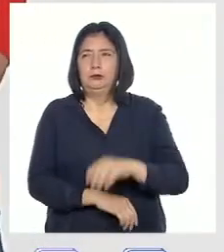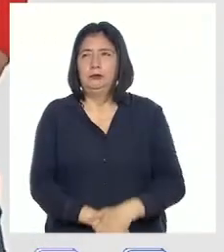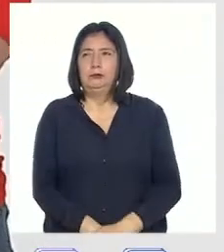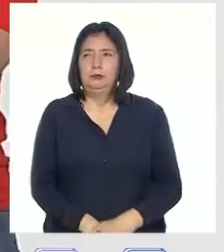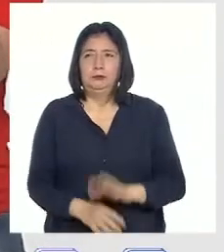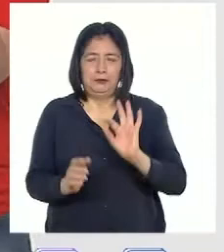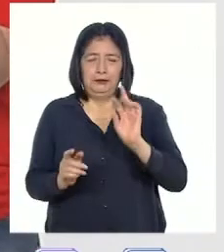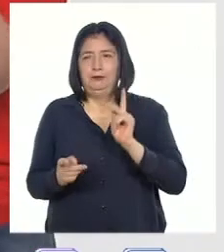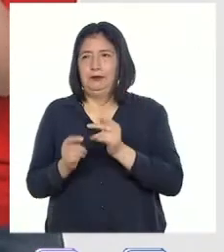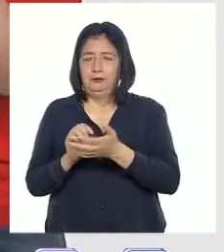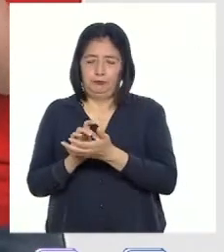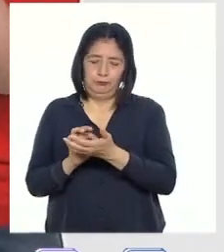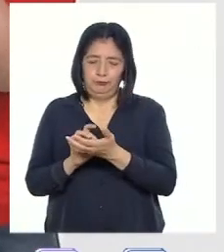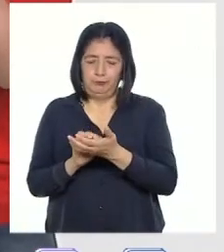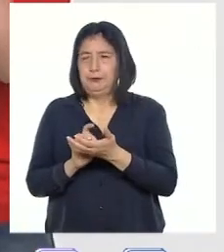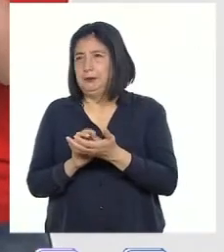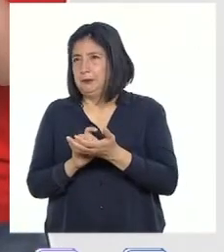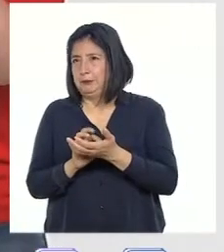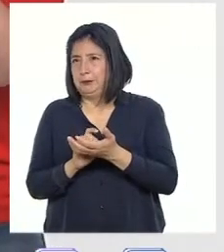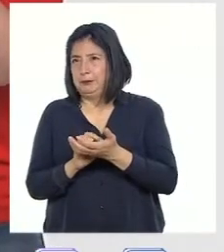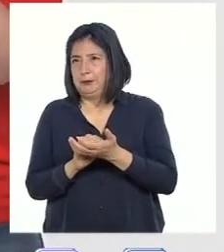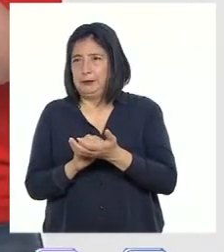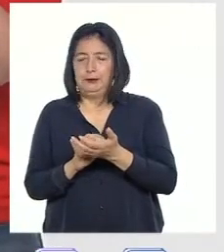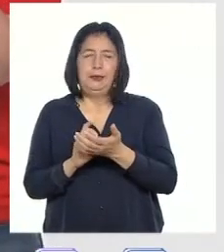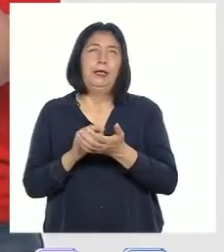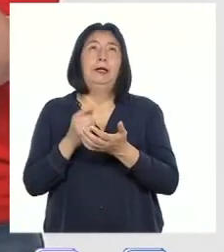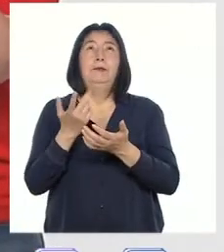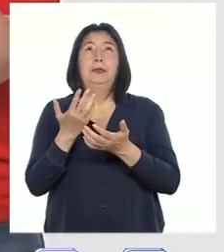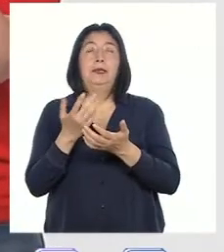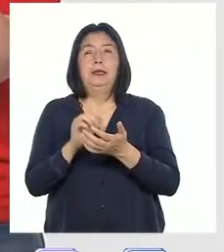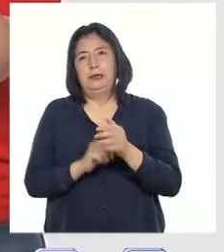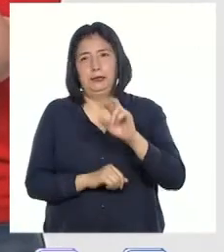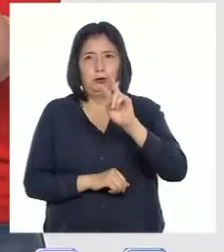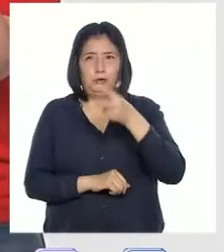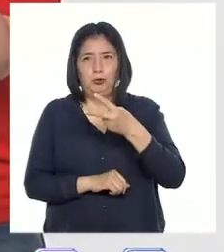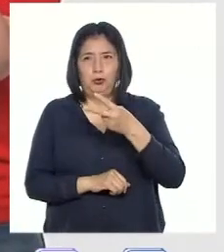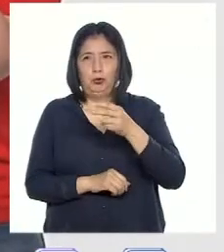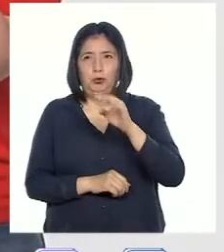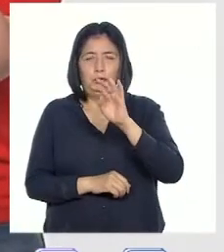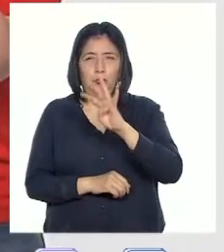2482. Perfecto. Entonces, sería